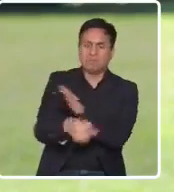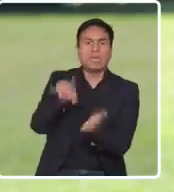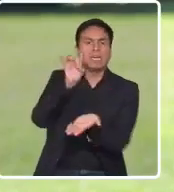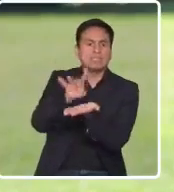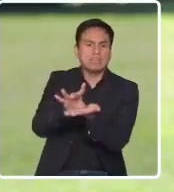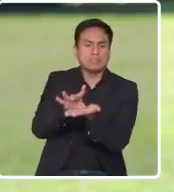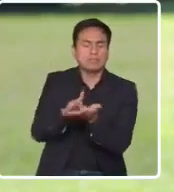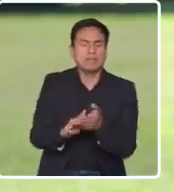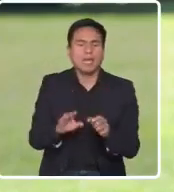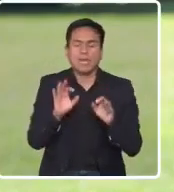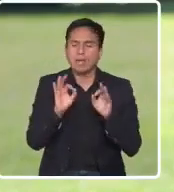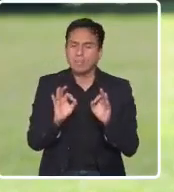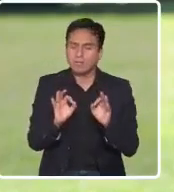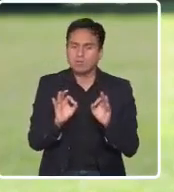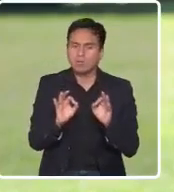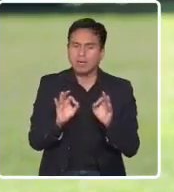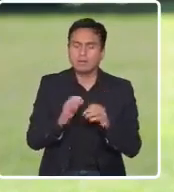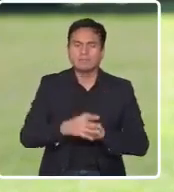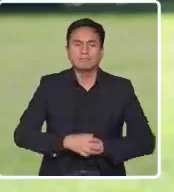En particular,